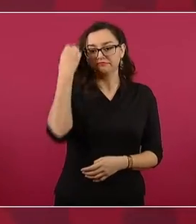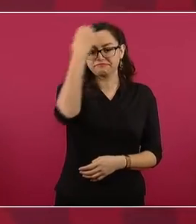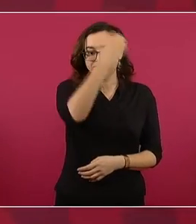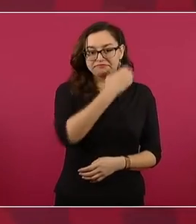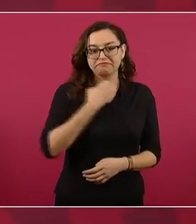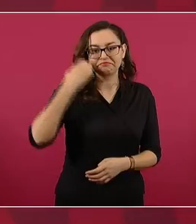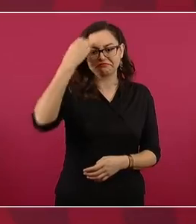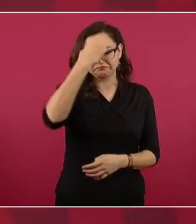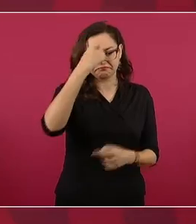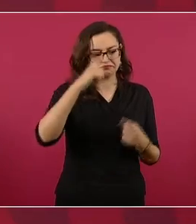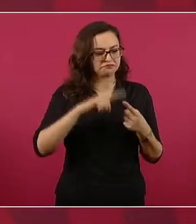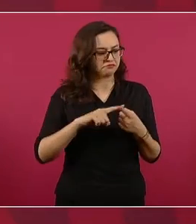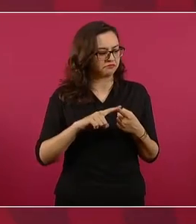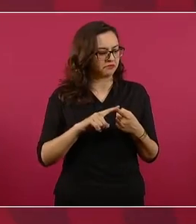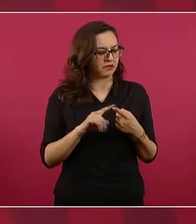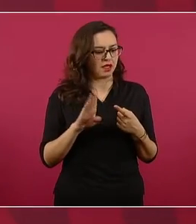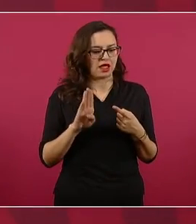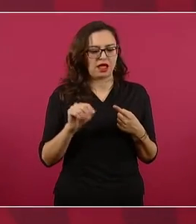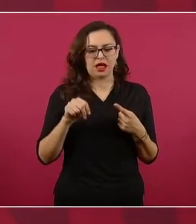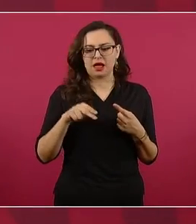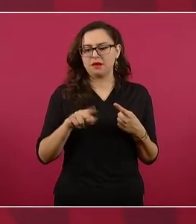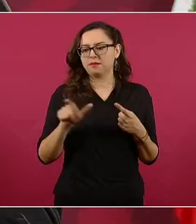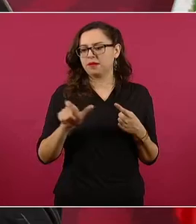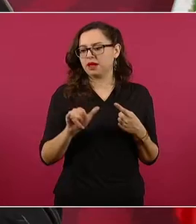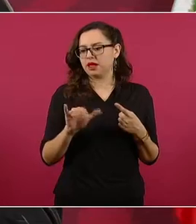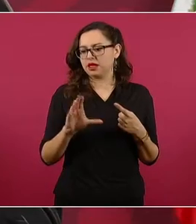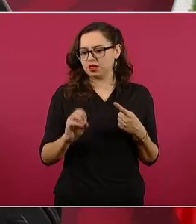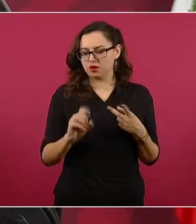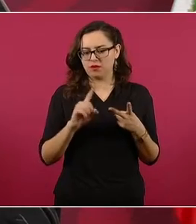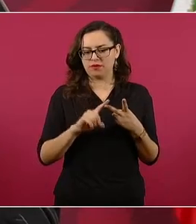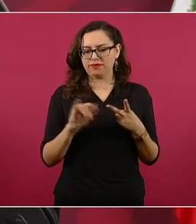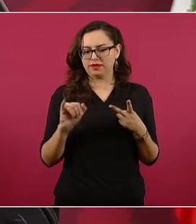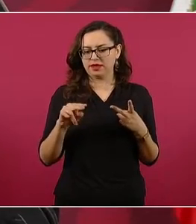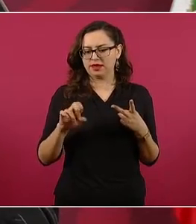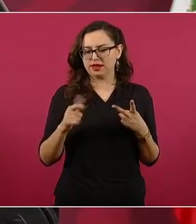creo que el Banco de México, el INEGI